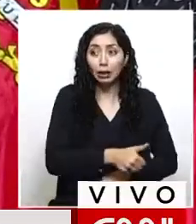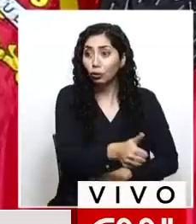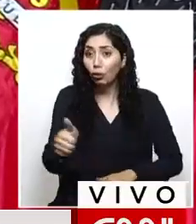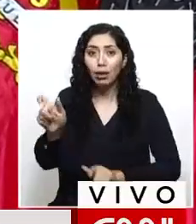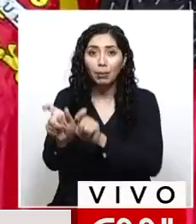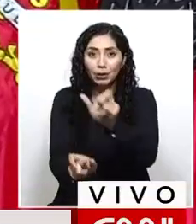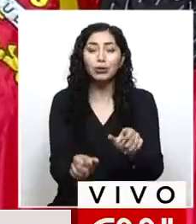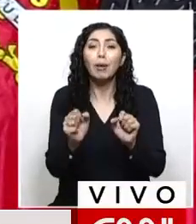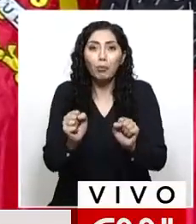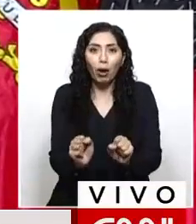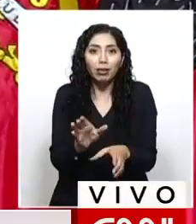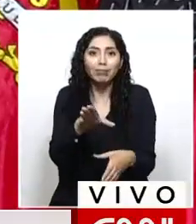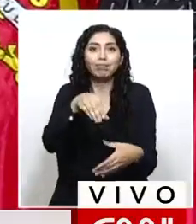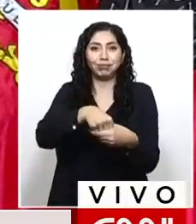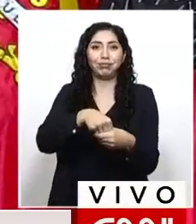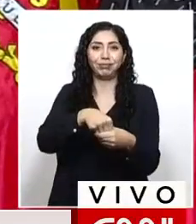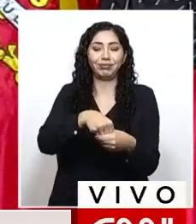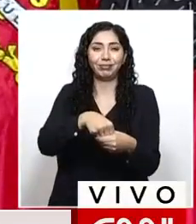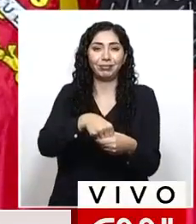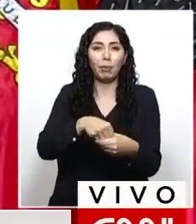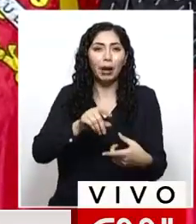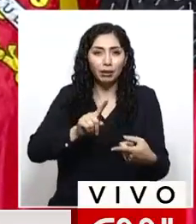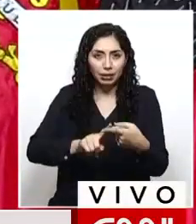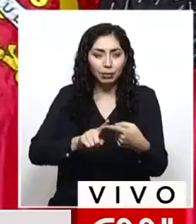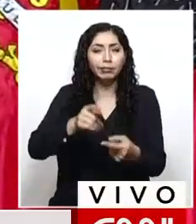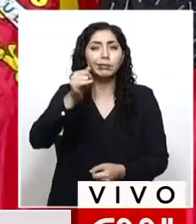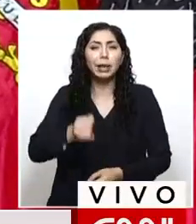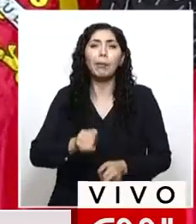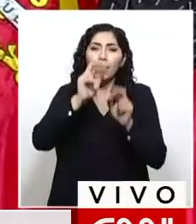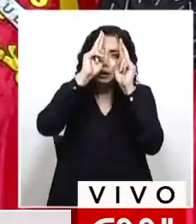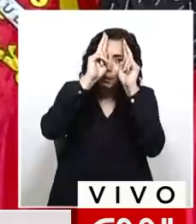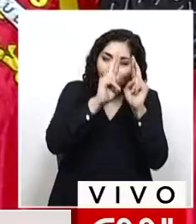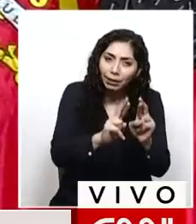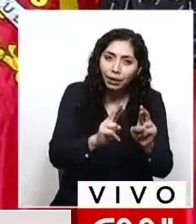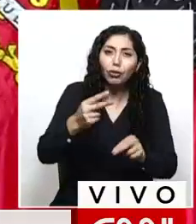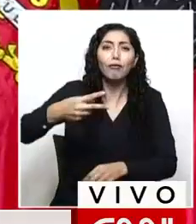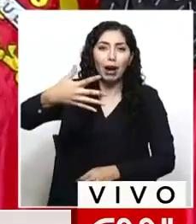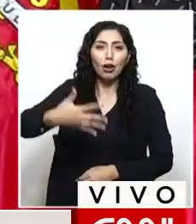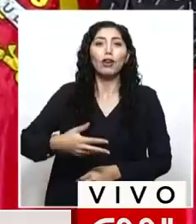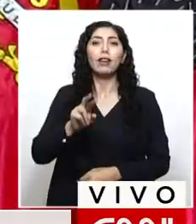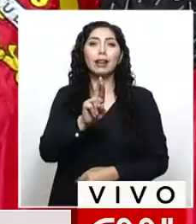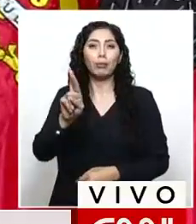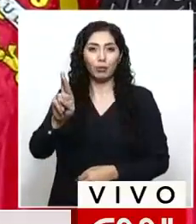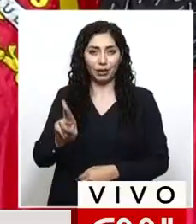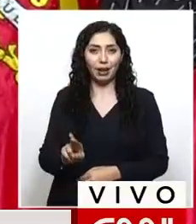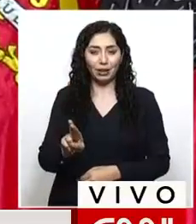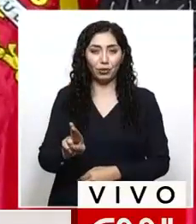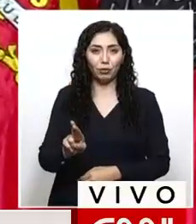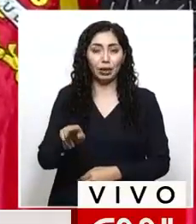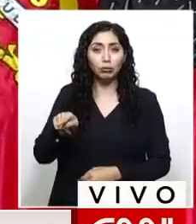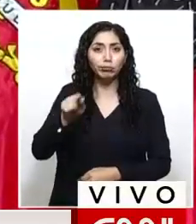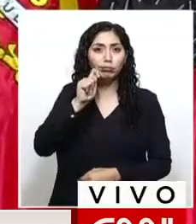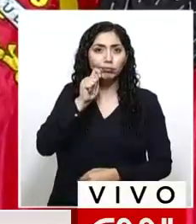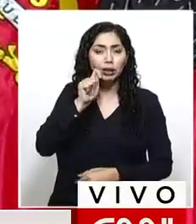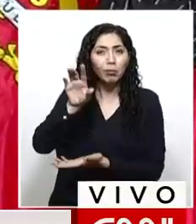parte, siempre en el marco del respeto de los valores republicanos que han sido referentes para el progreso de nuestra